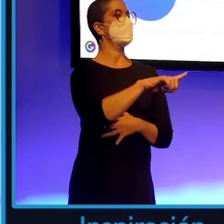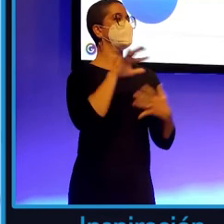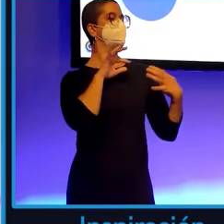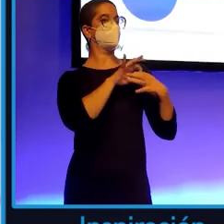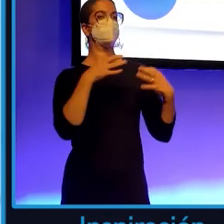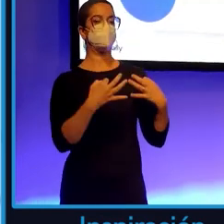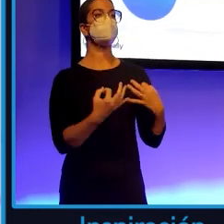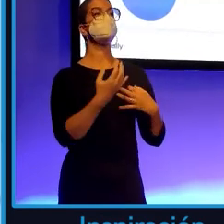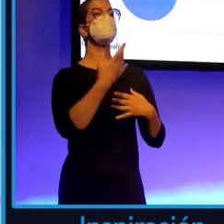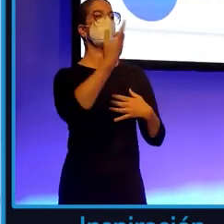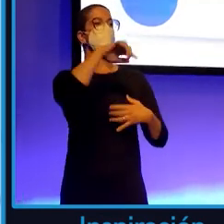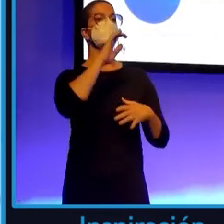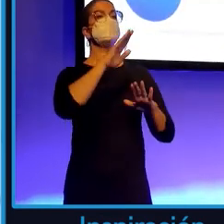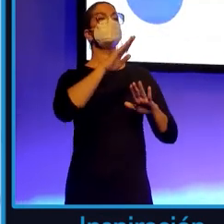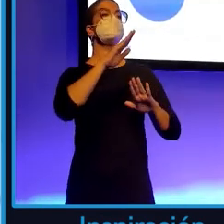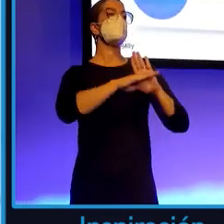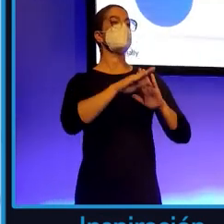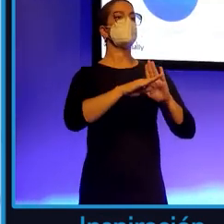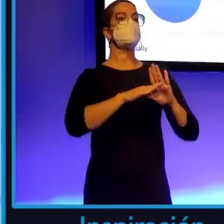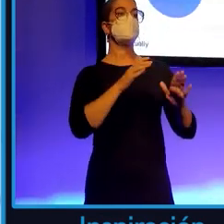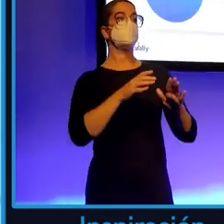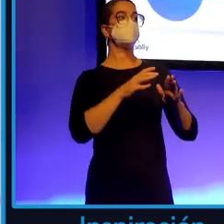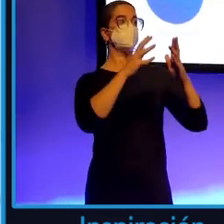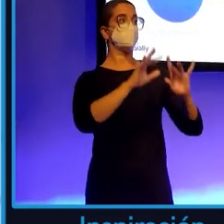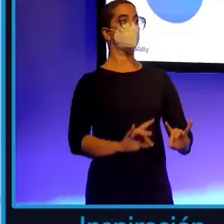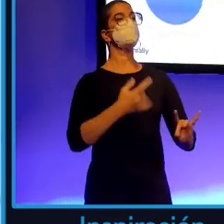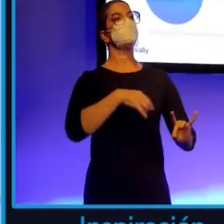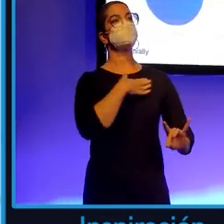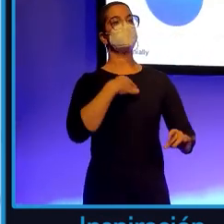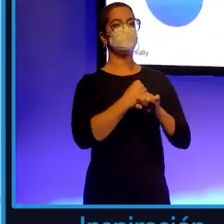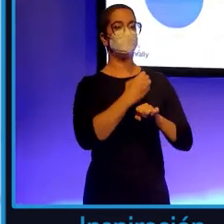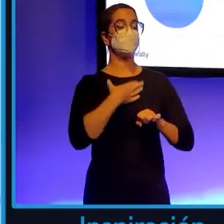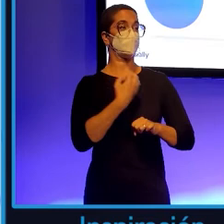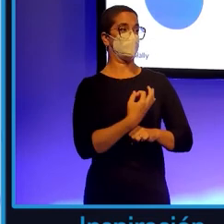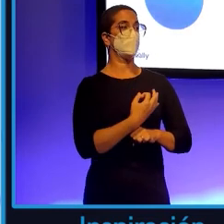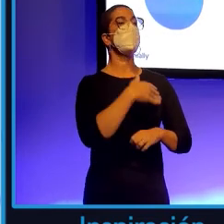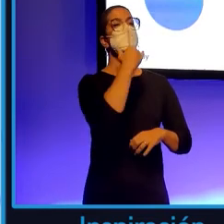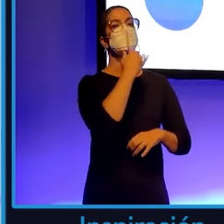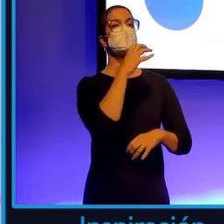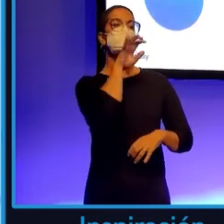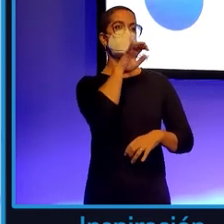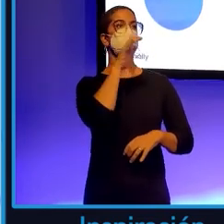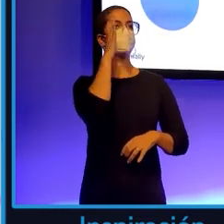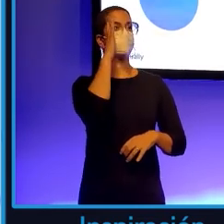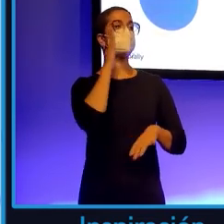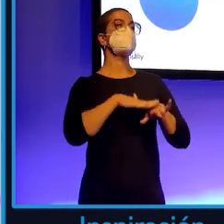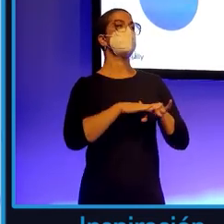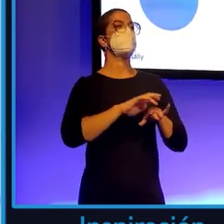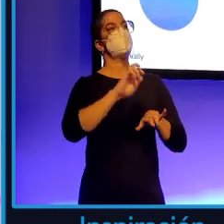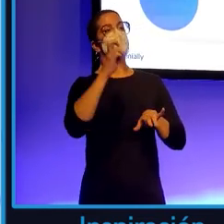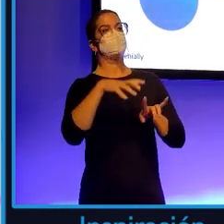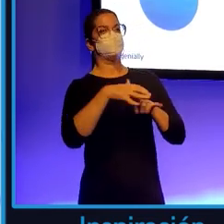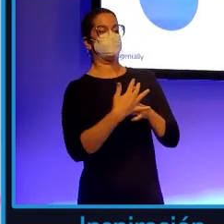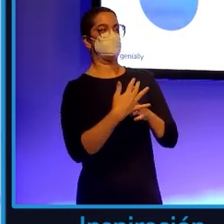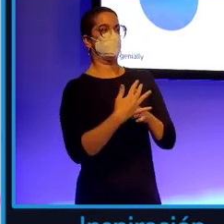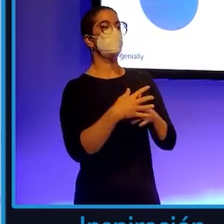tenemos que manipular un prototipo y trabajar sobre lo que quiero incluso hay algo curioso que a lo mejor bueno queda para otro momento tienen unas visitas